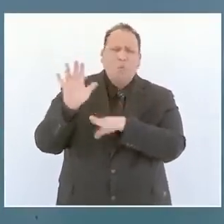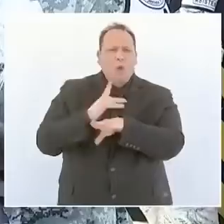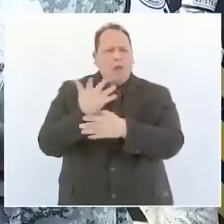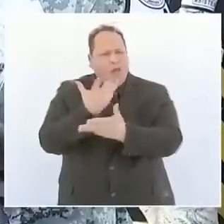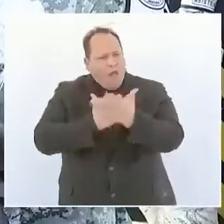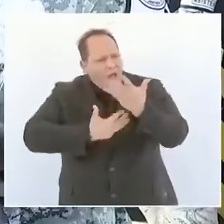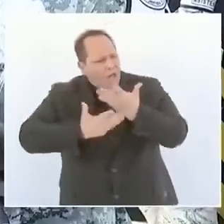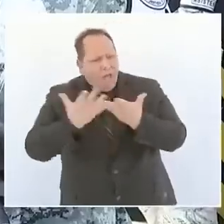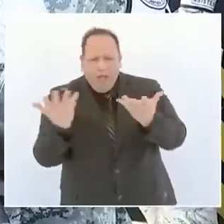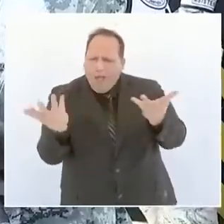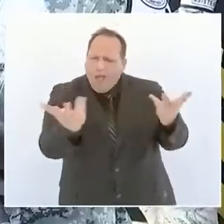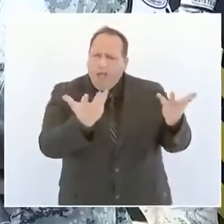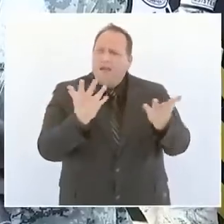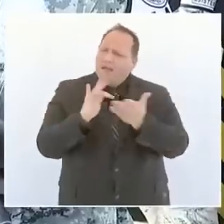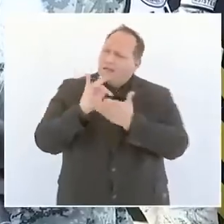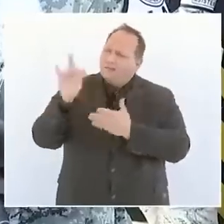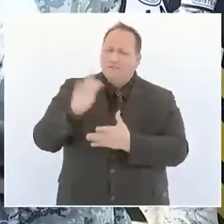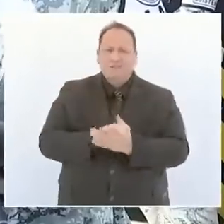hacen.